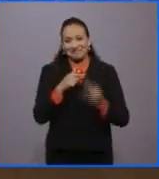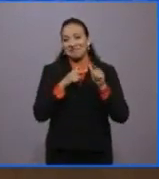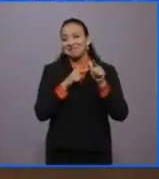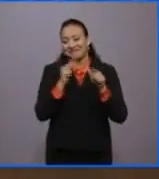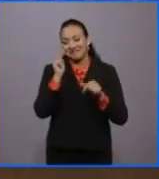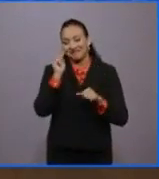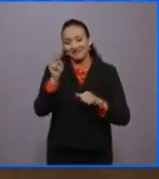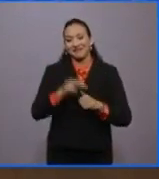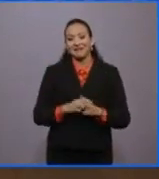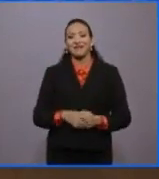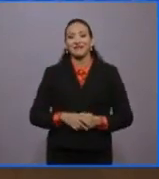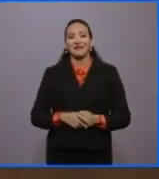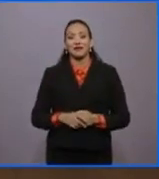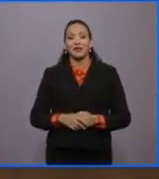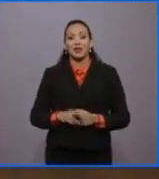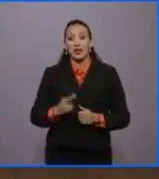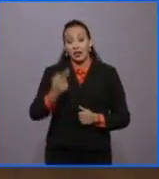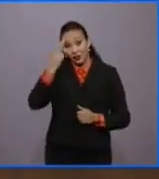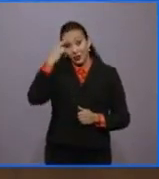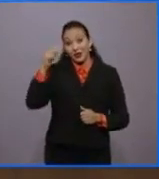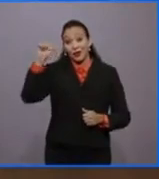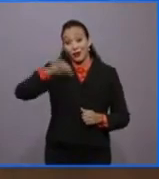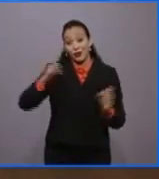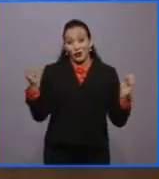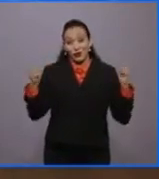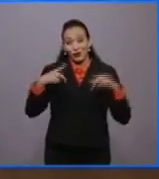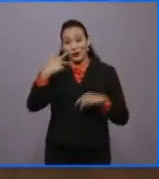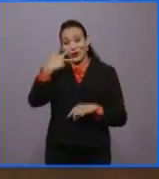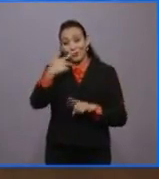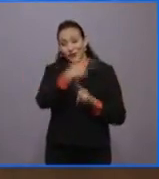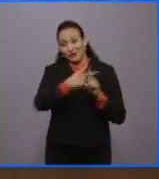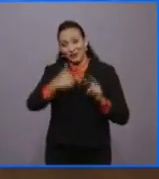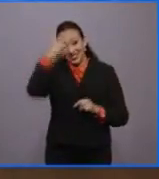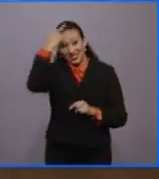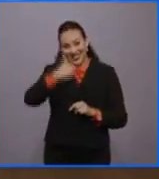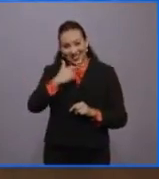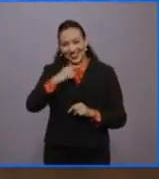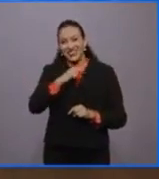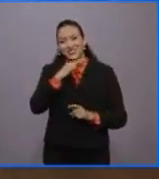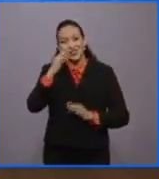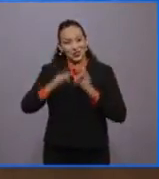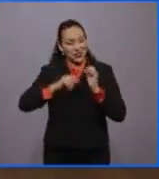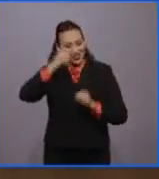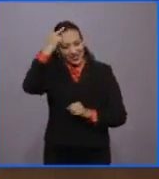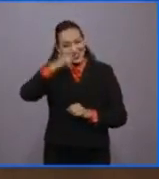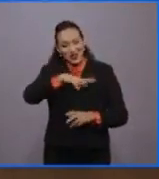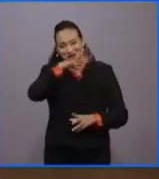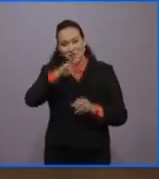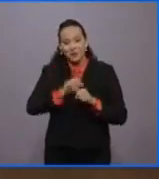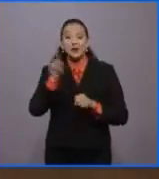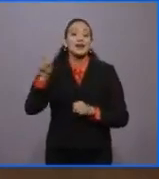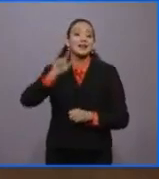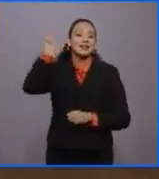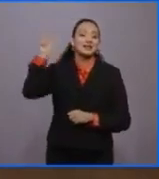Poder Judicial de la Federación. Tenemos una cita en punto de las 20:30 horas en el noticiario nocturno.